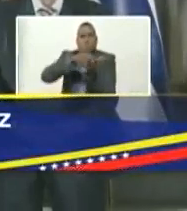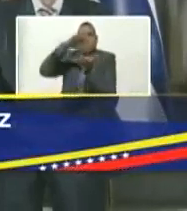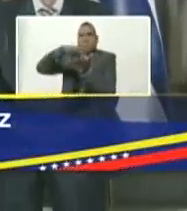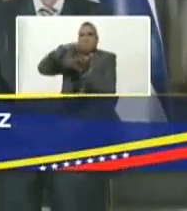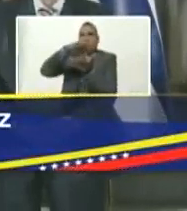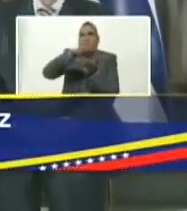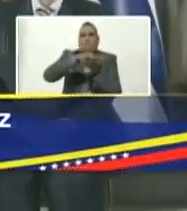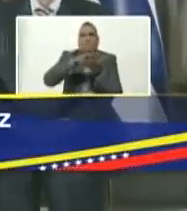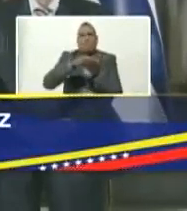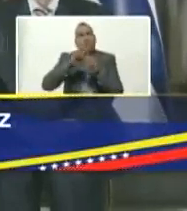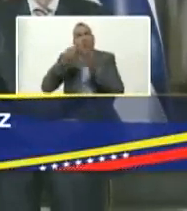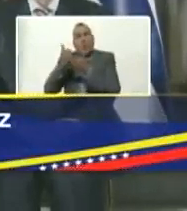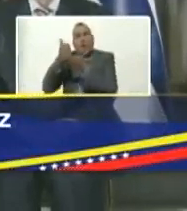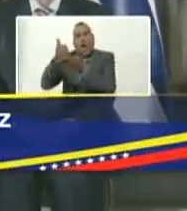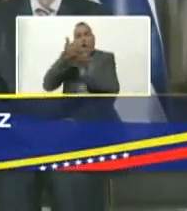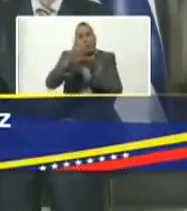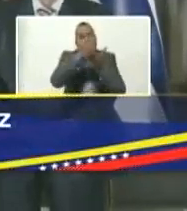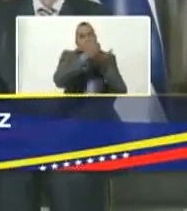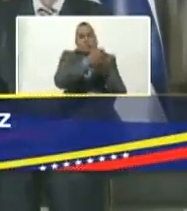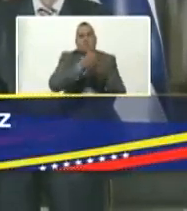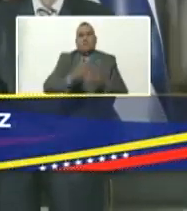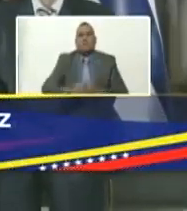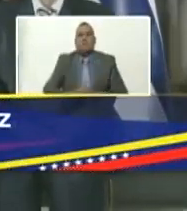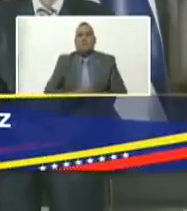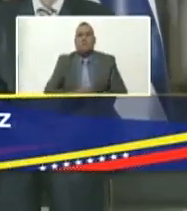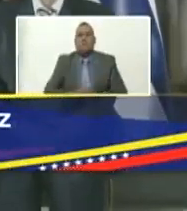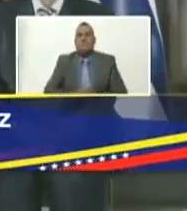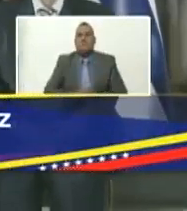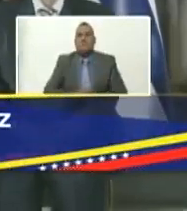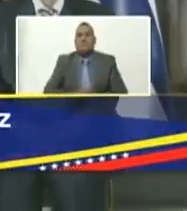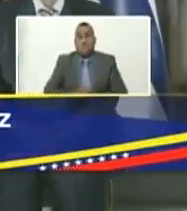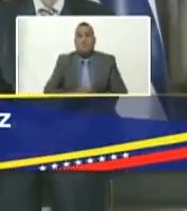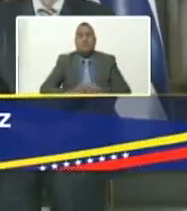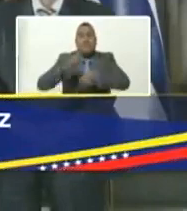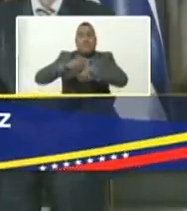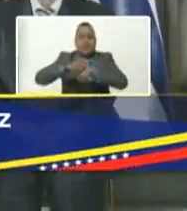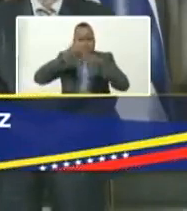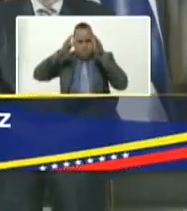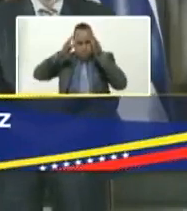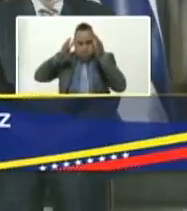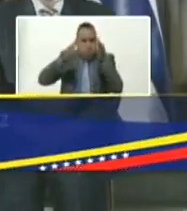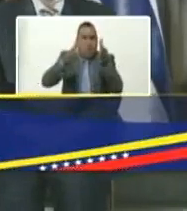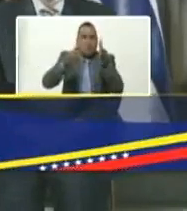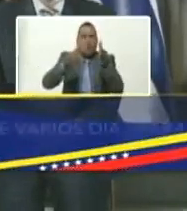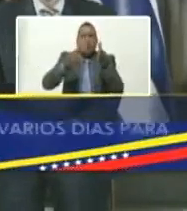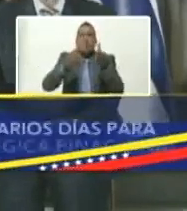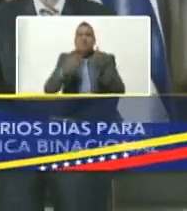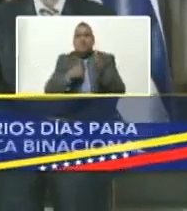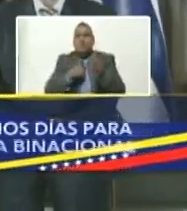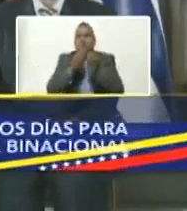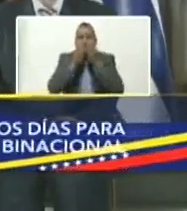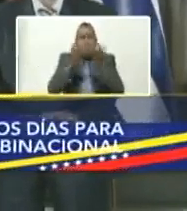los campos de la cooperación. Hemos dedicado bastante tiempo a ver los